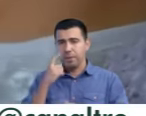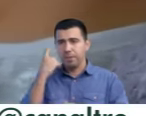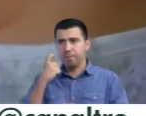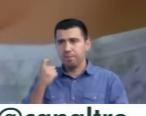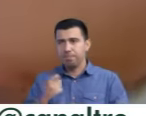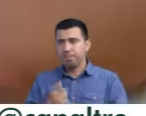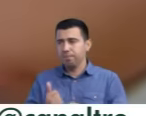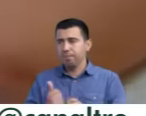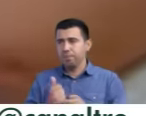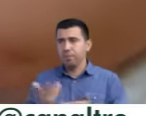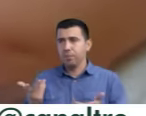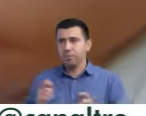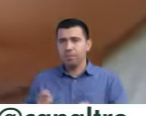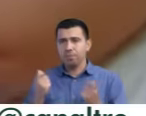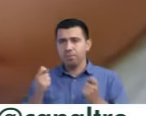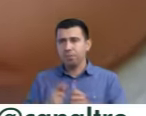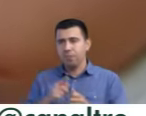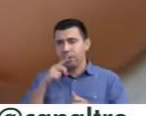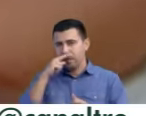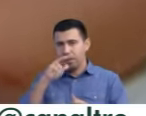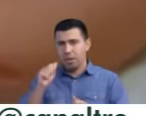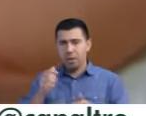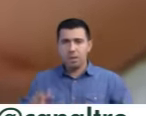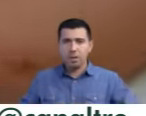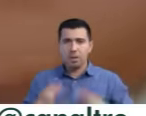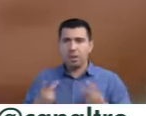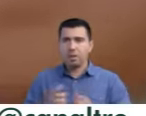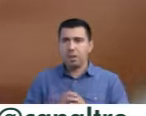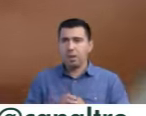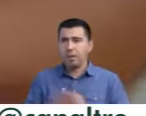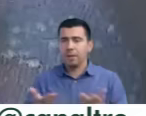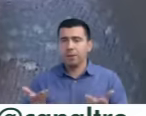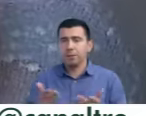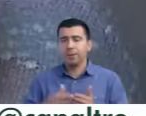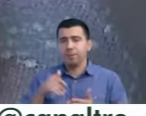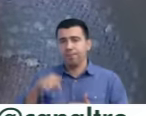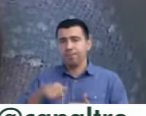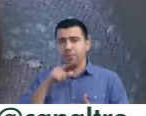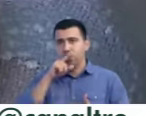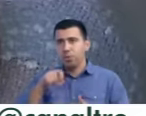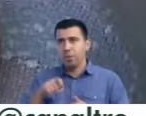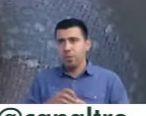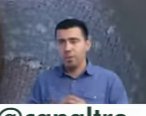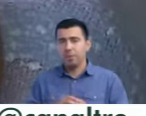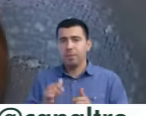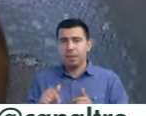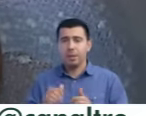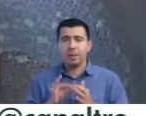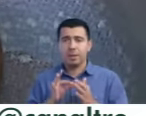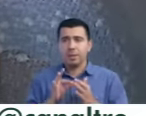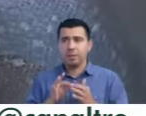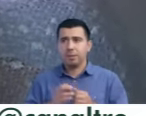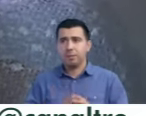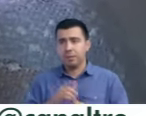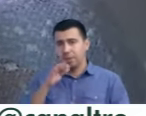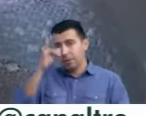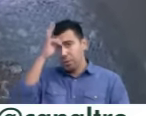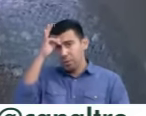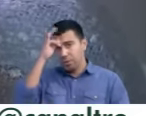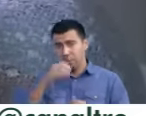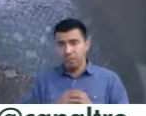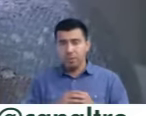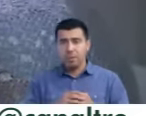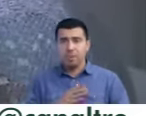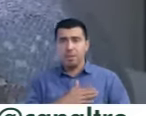recurso para salvar la vida de la niña una revelación divina eso es muy difícil pero digamos que muy